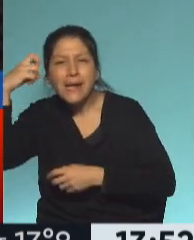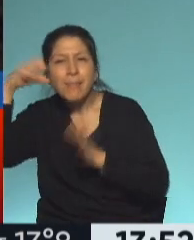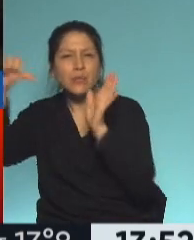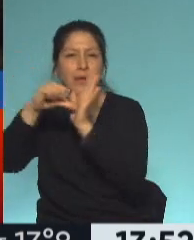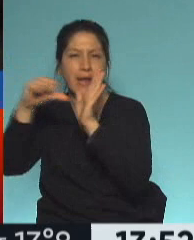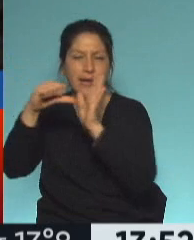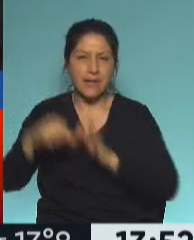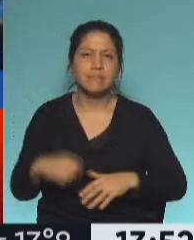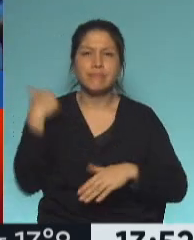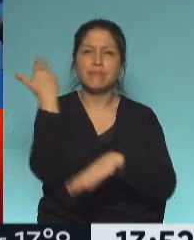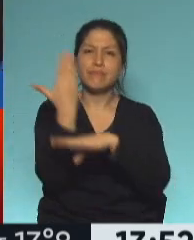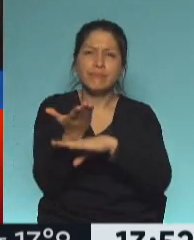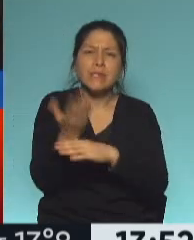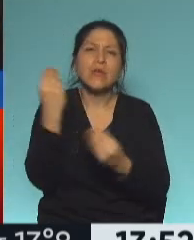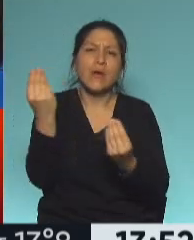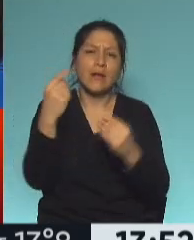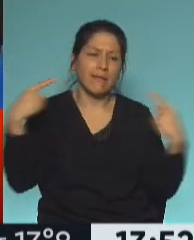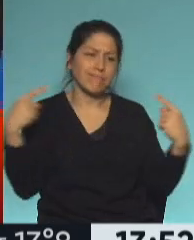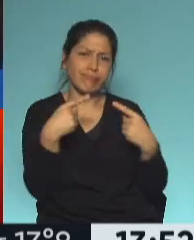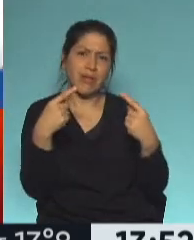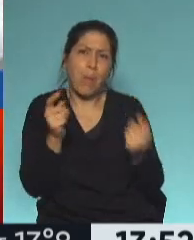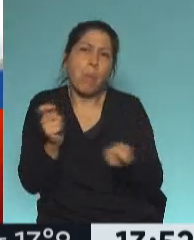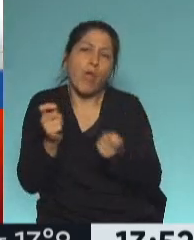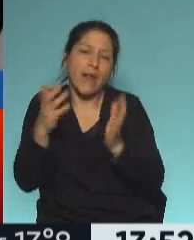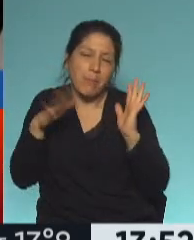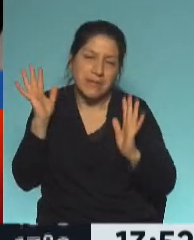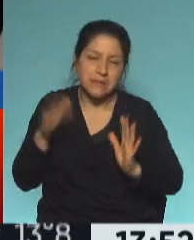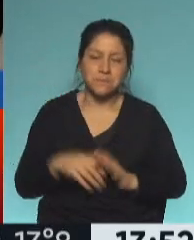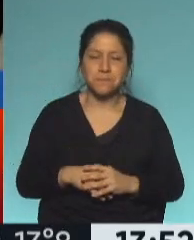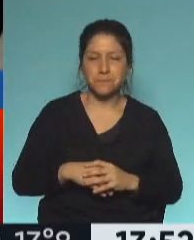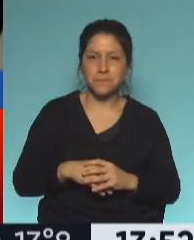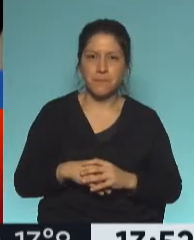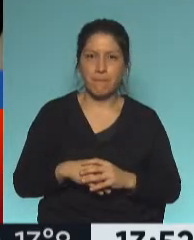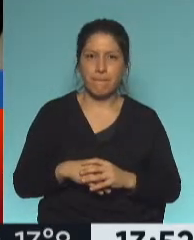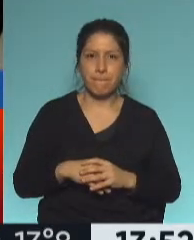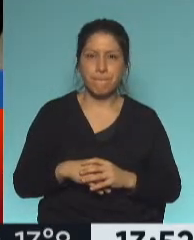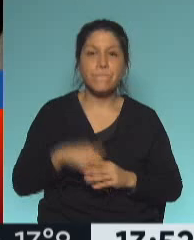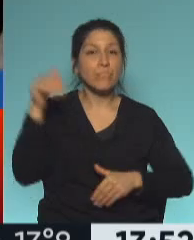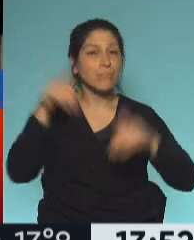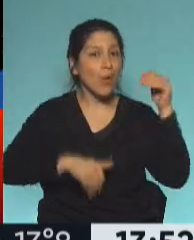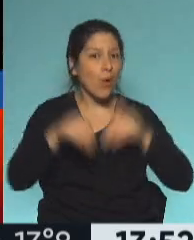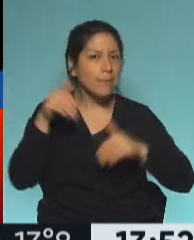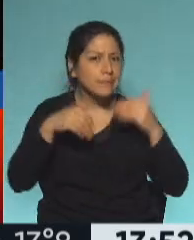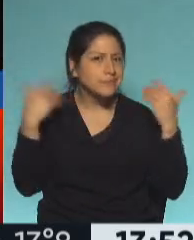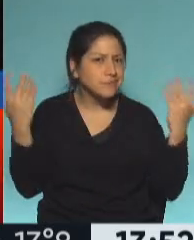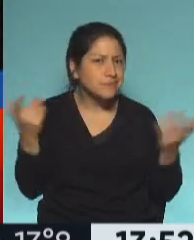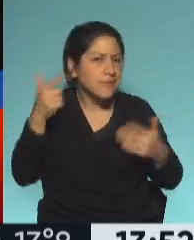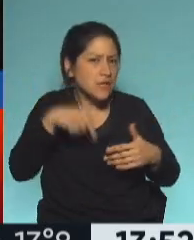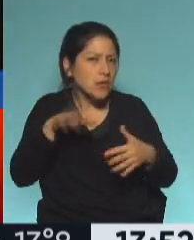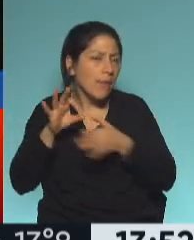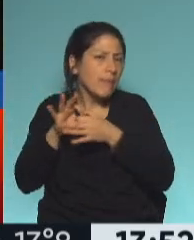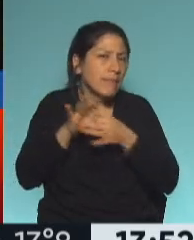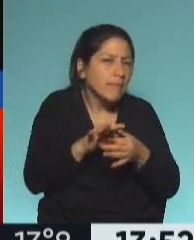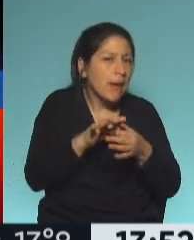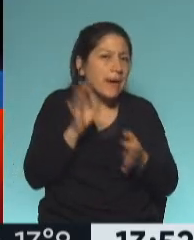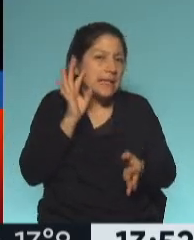Larijani, presentado como su contrafigura moderada. Los comicios son considerados una especie de referéndum para medir